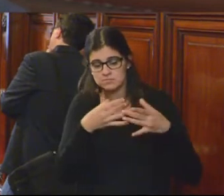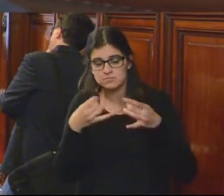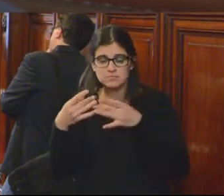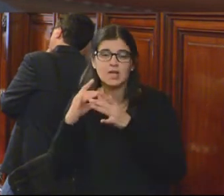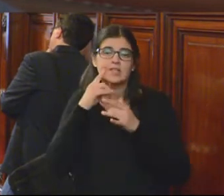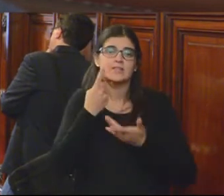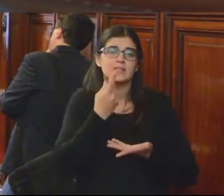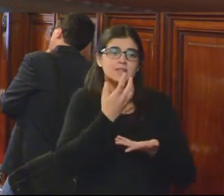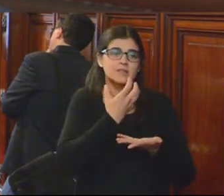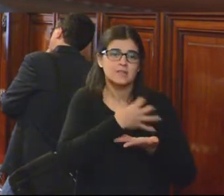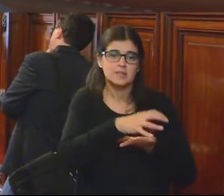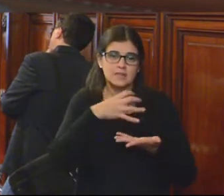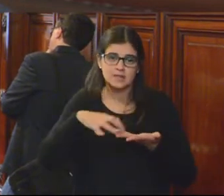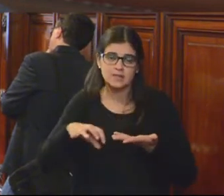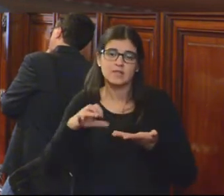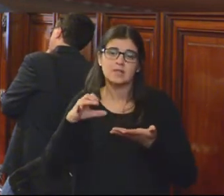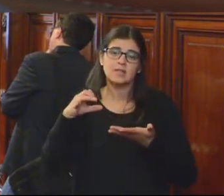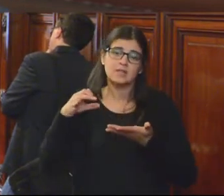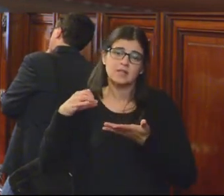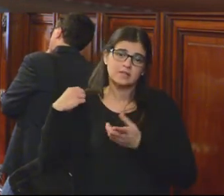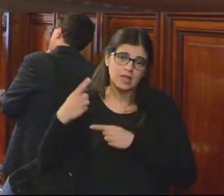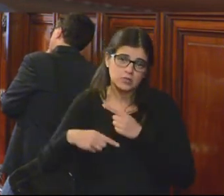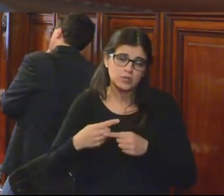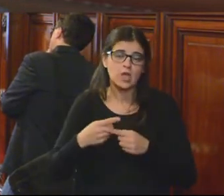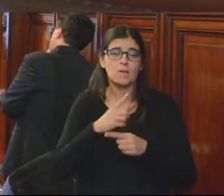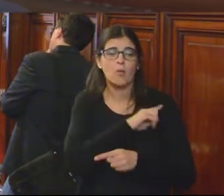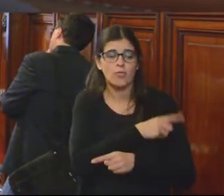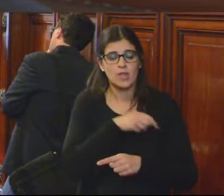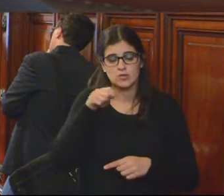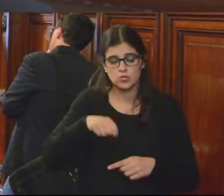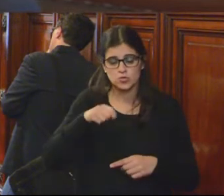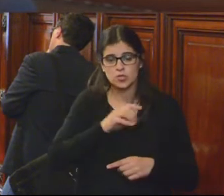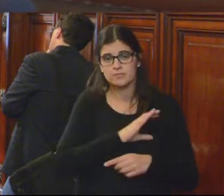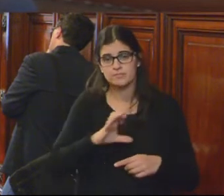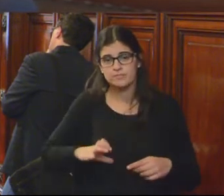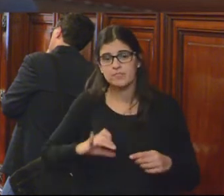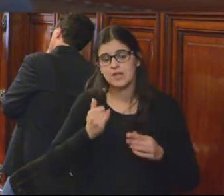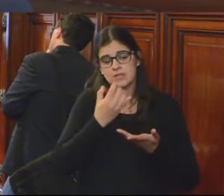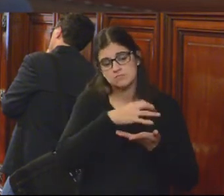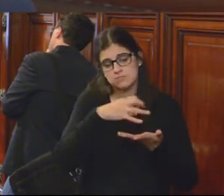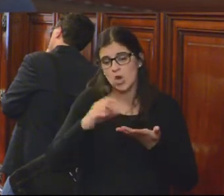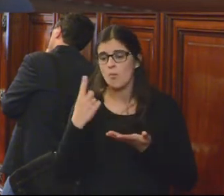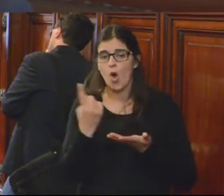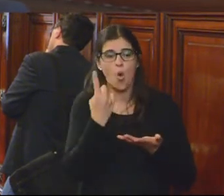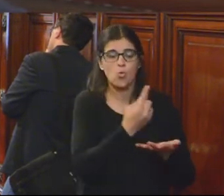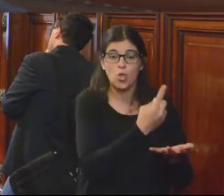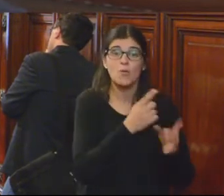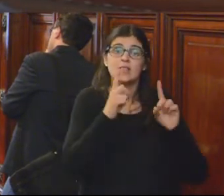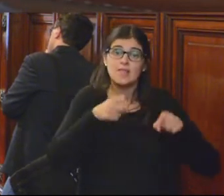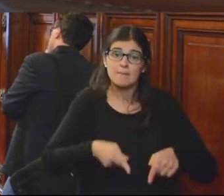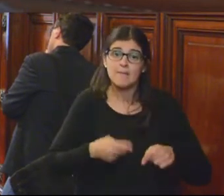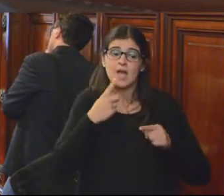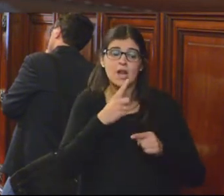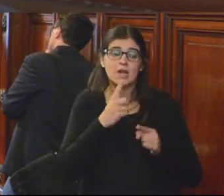separación de la tradicional, legislativo, ejecutivo, judicial, órganos constitucionales autónomos, sino la diferencia entre